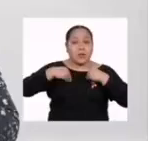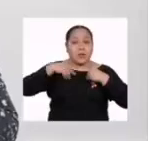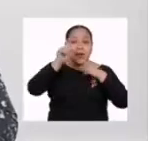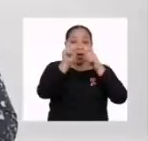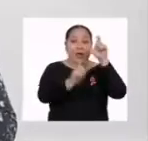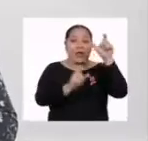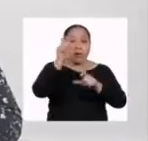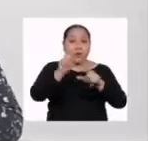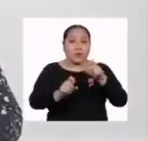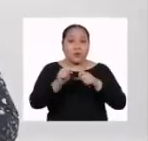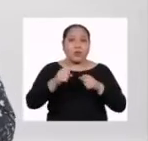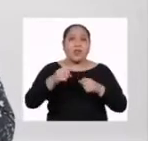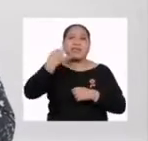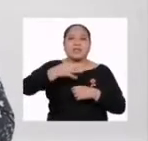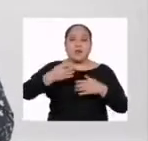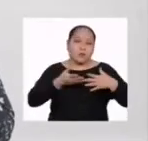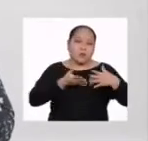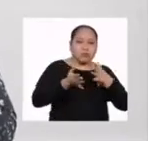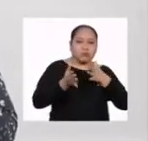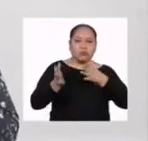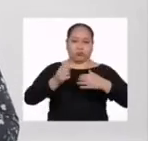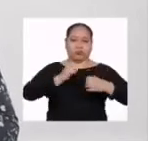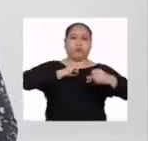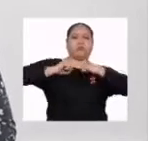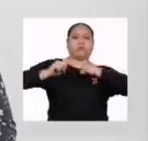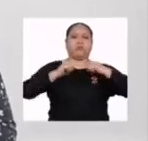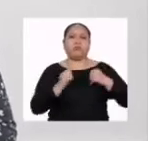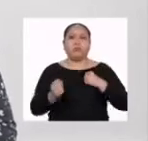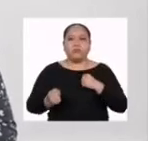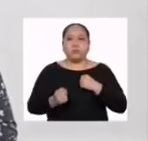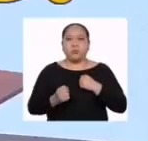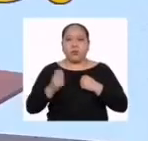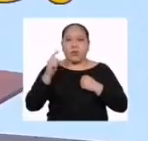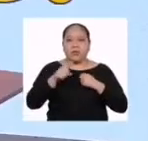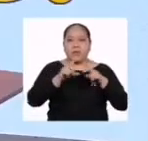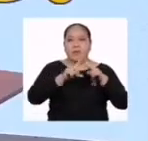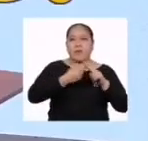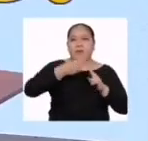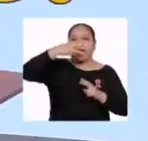desde los niveles microsomáticos hasta los más amplios?